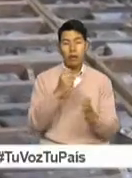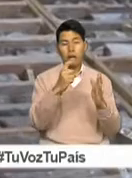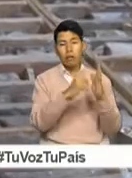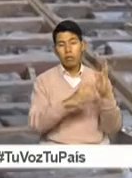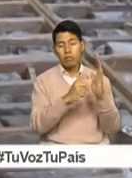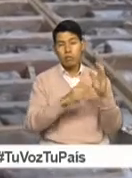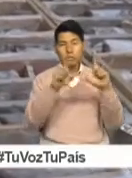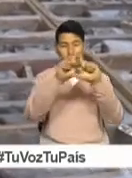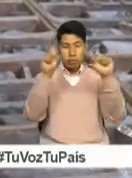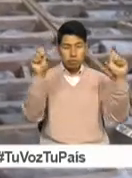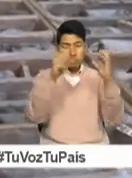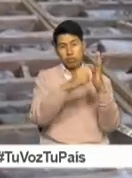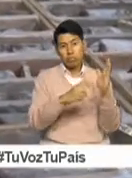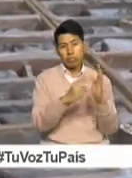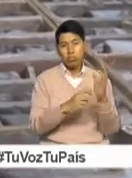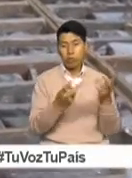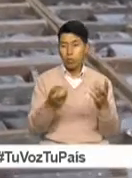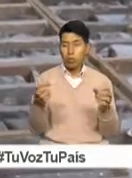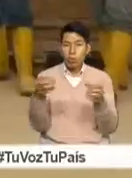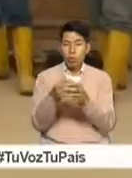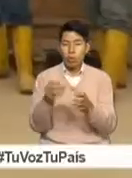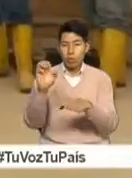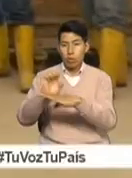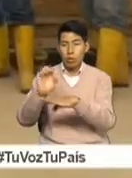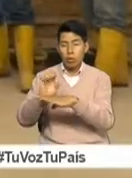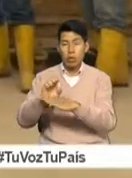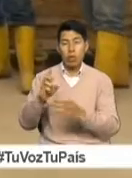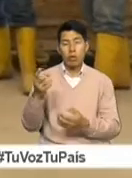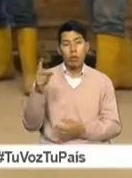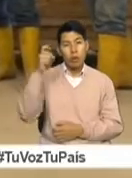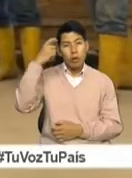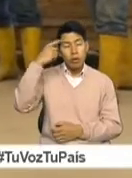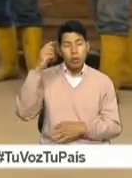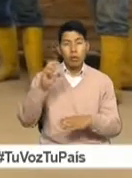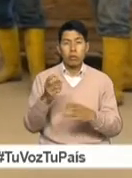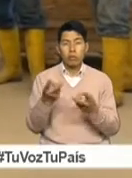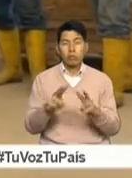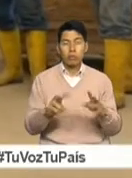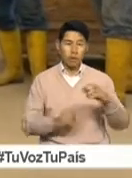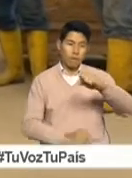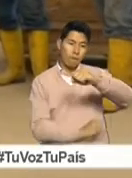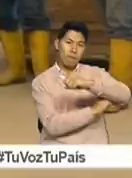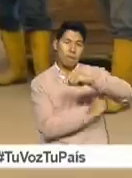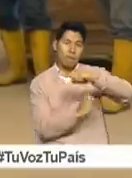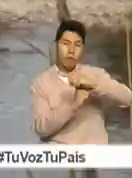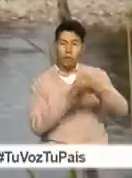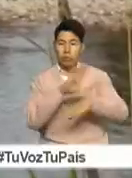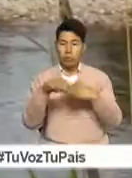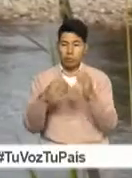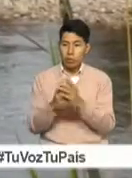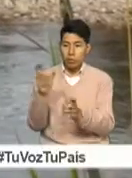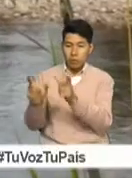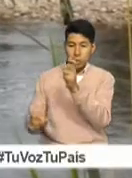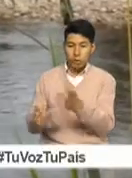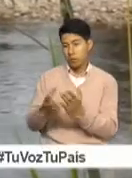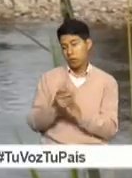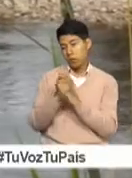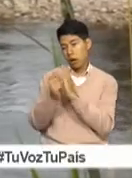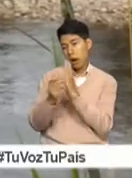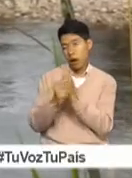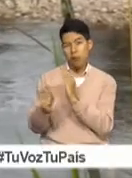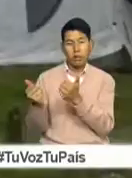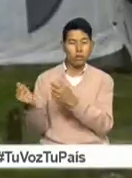con el estado ecuatoriano y las comunidades de la zona es el fortalecimiento del talento humano un ejemplo es el programa de bachillerato